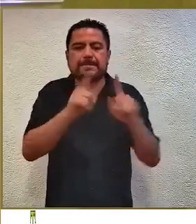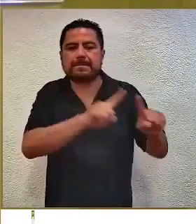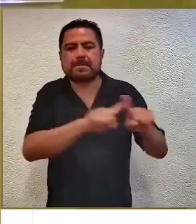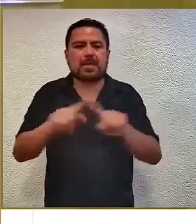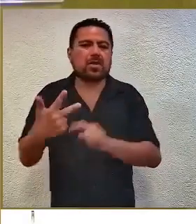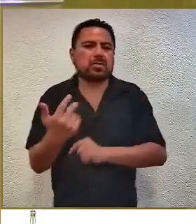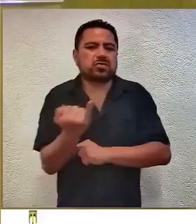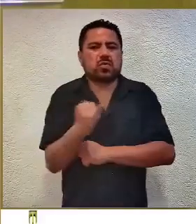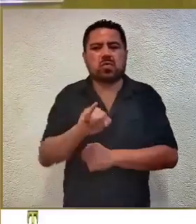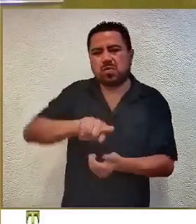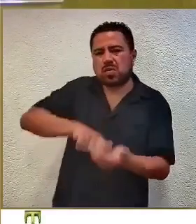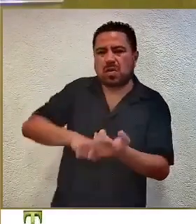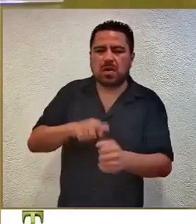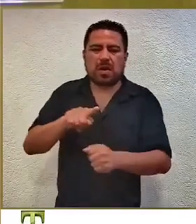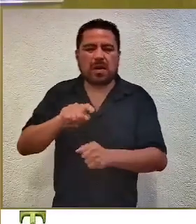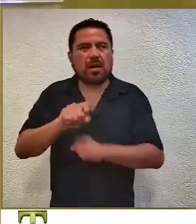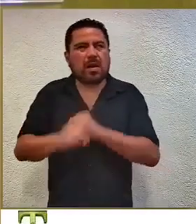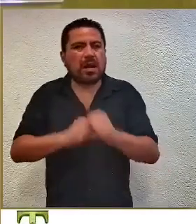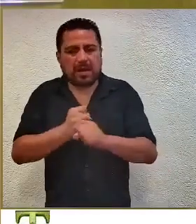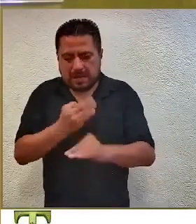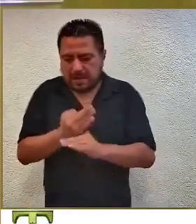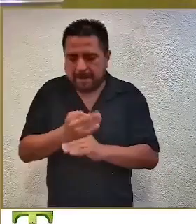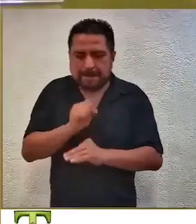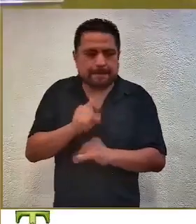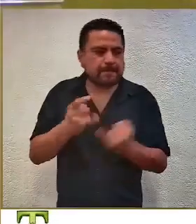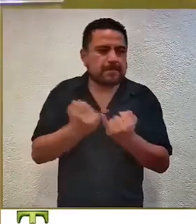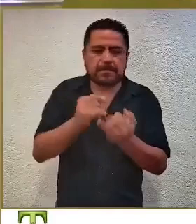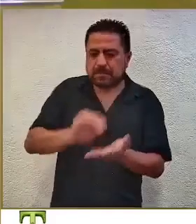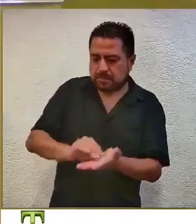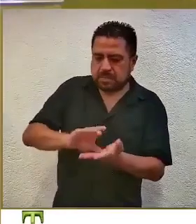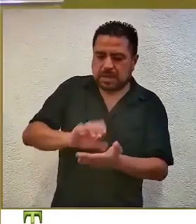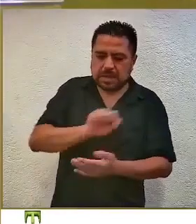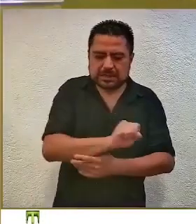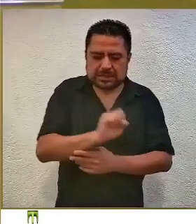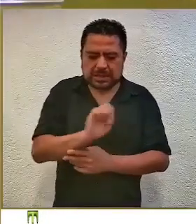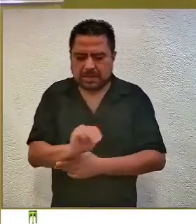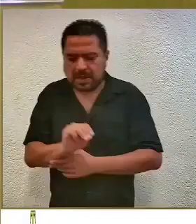8 de junio del año que transcurre, dictada en los expedientes